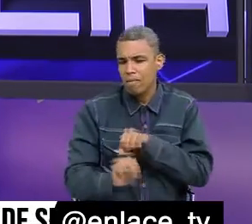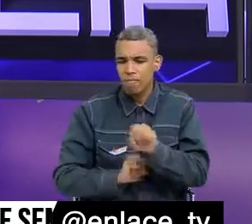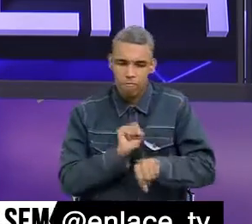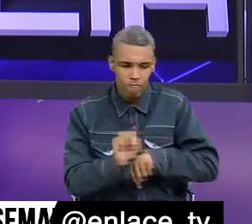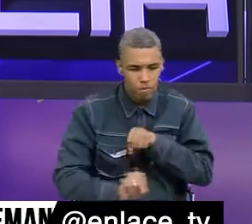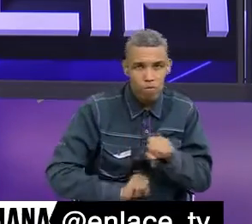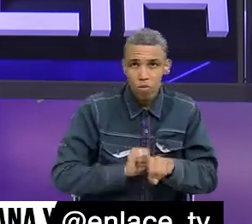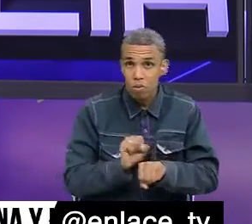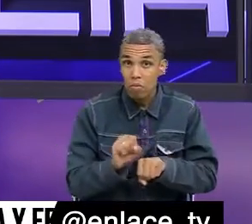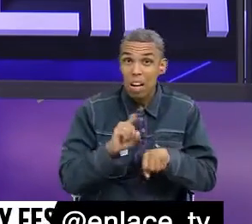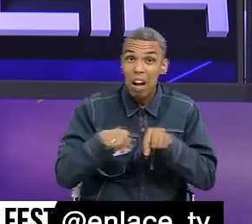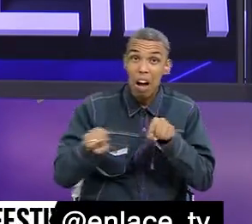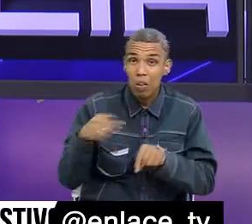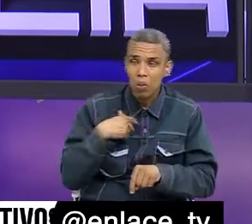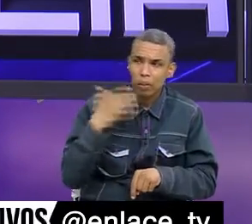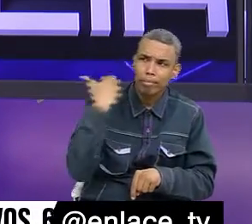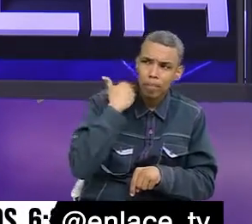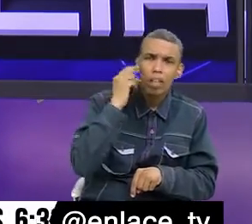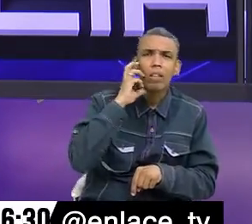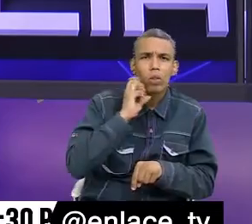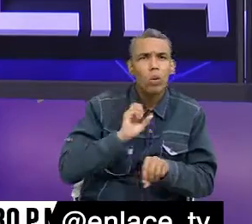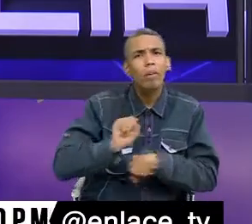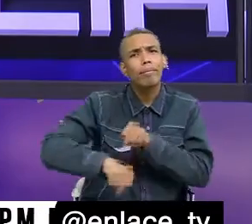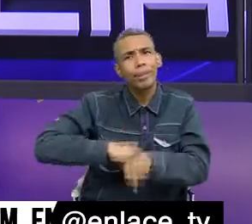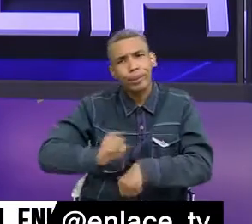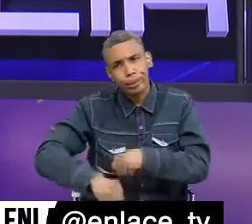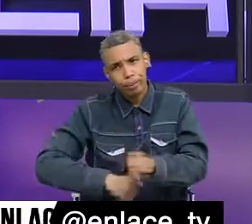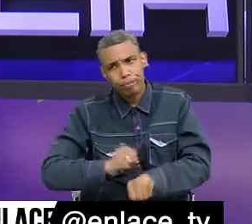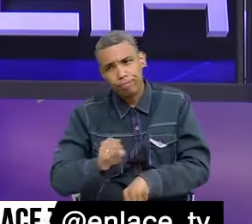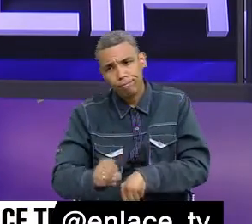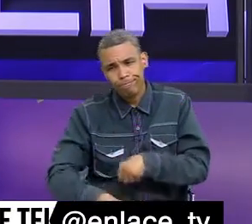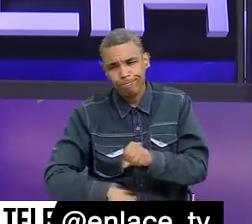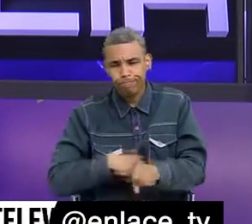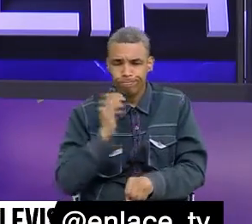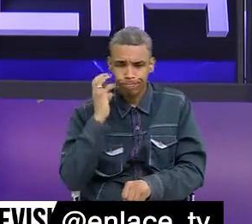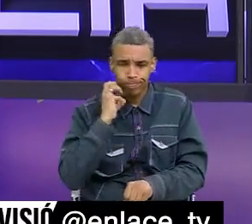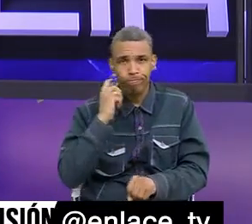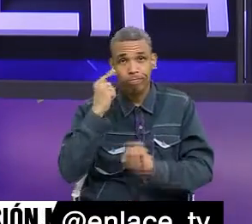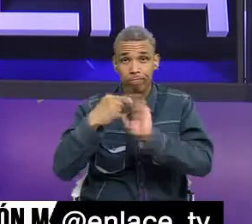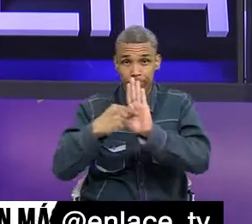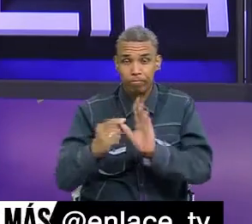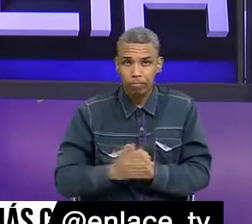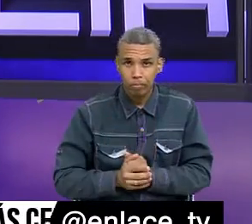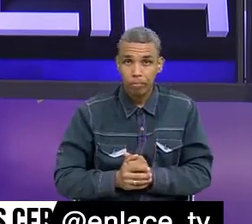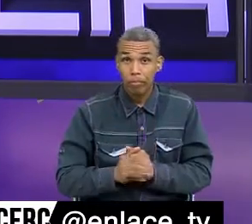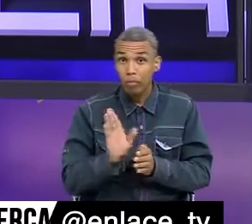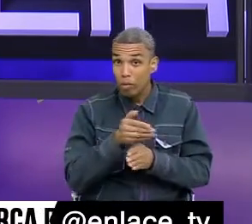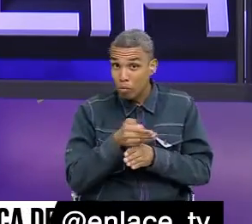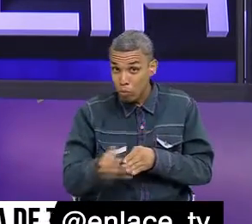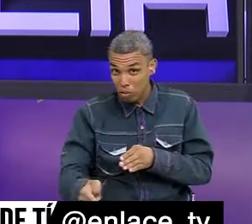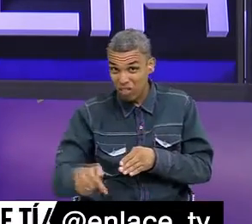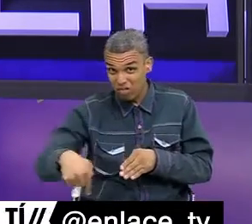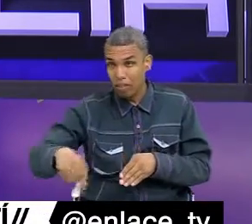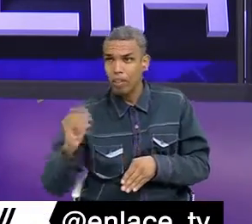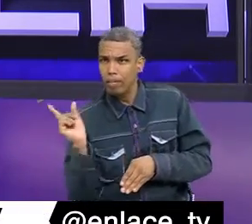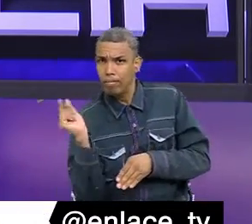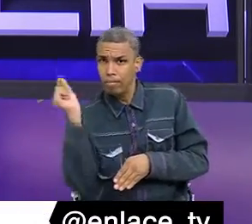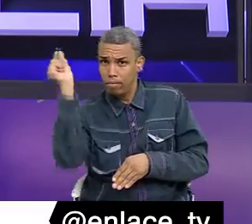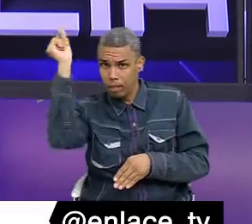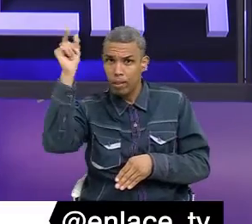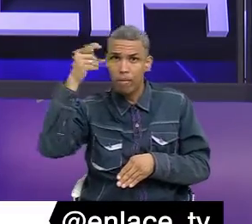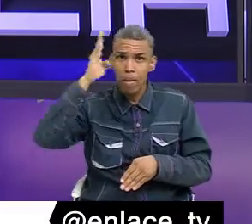de desconocidos que se llevan las mismas en furgonetas. Para esta tarde, el INDERBA, hay una reunión con las autoridades para